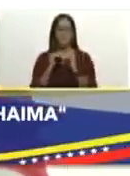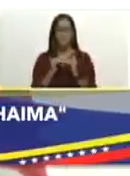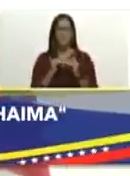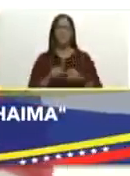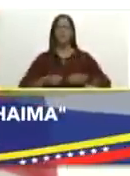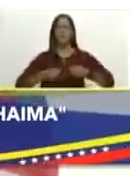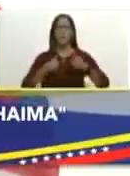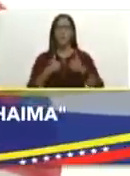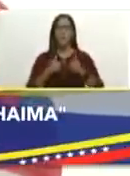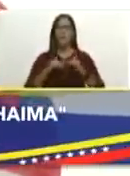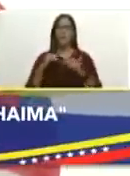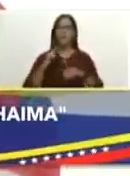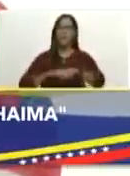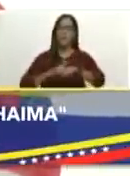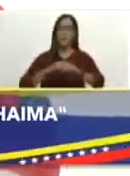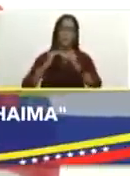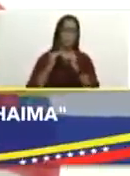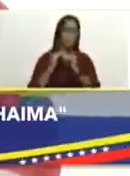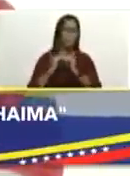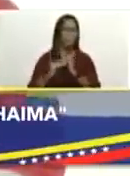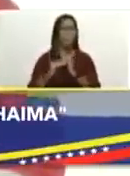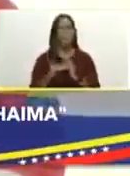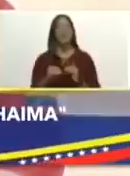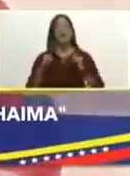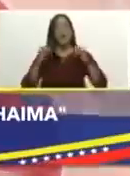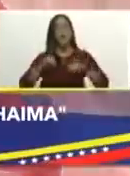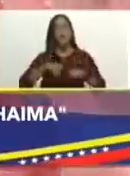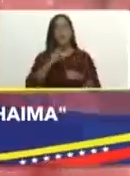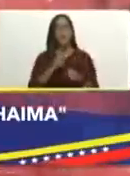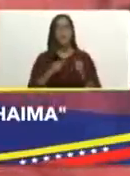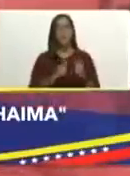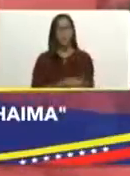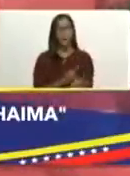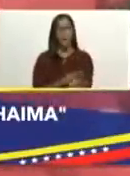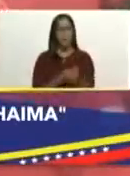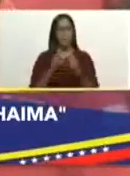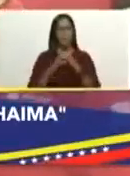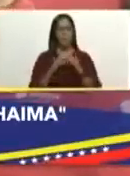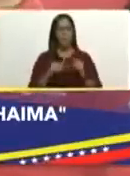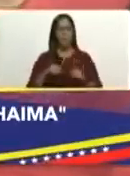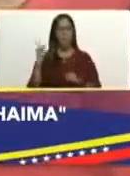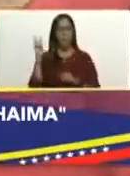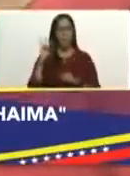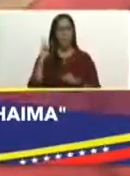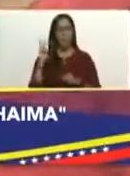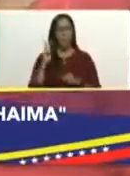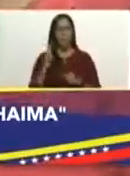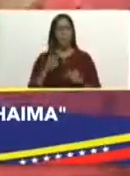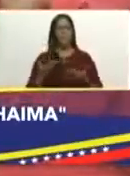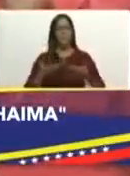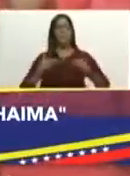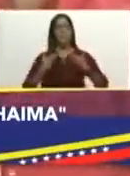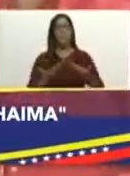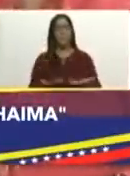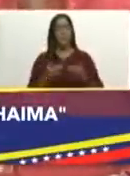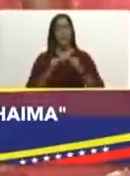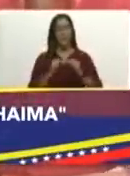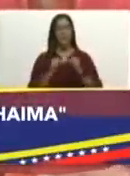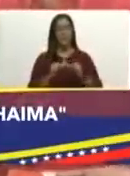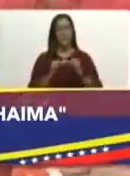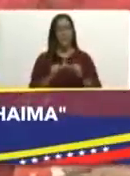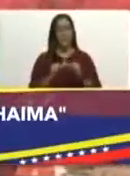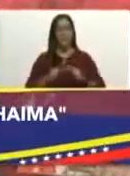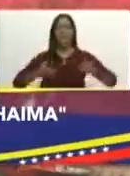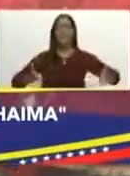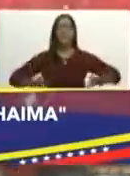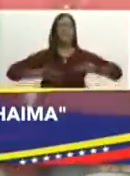tiempo. Hoy podemos decir que estos hermanos y estas hermanas, desde todo el territorio nacional, se han dedicado para seguir levantando,